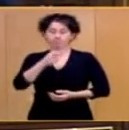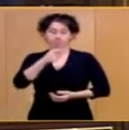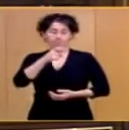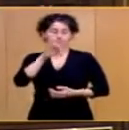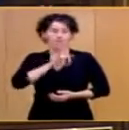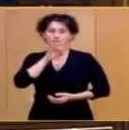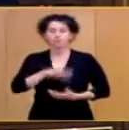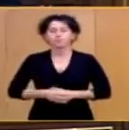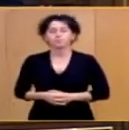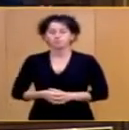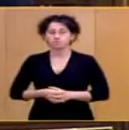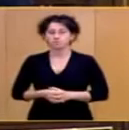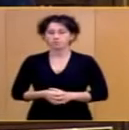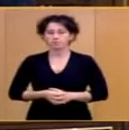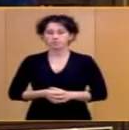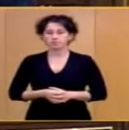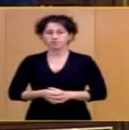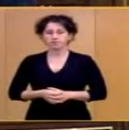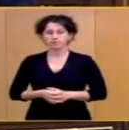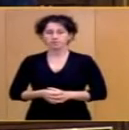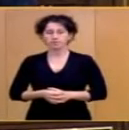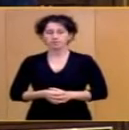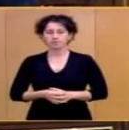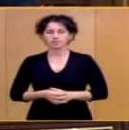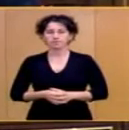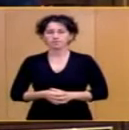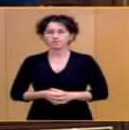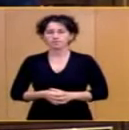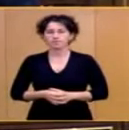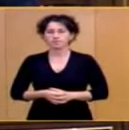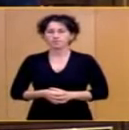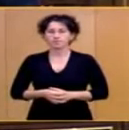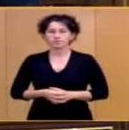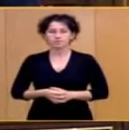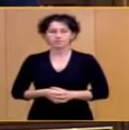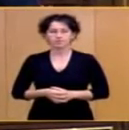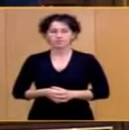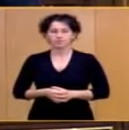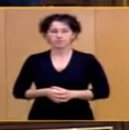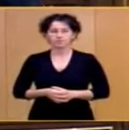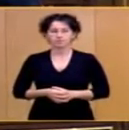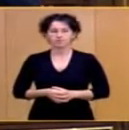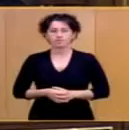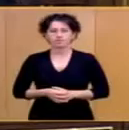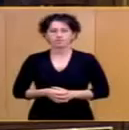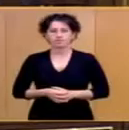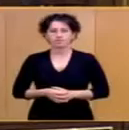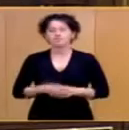miña, perto dos homes vós que sofren longo unha historia contada noutra